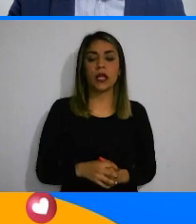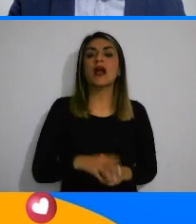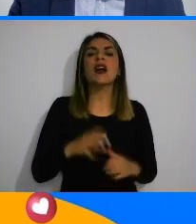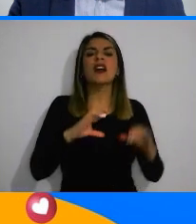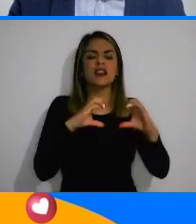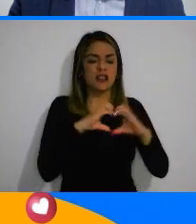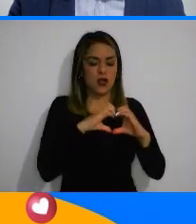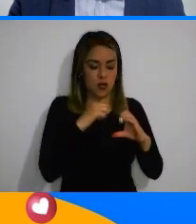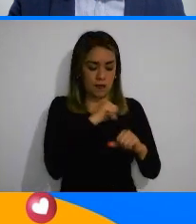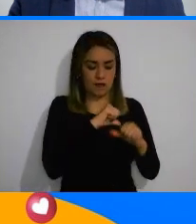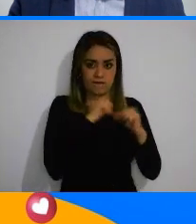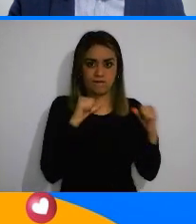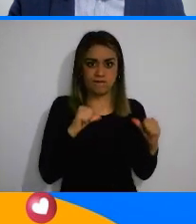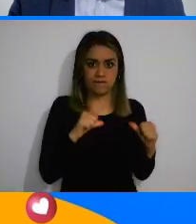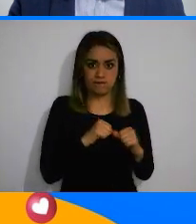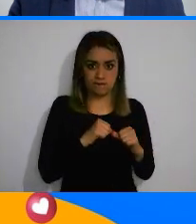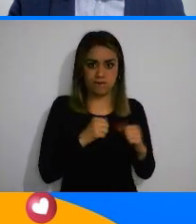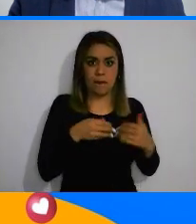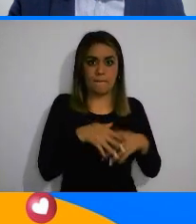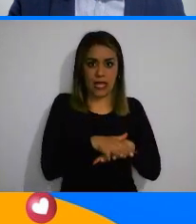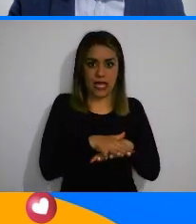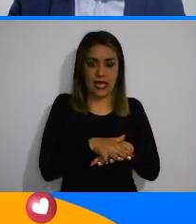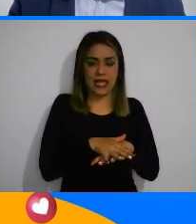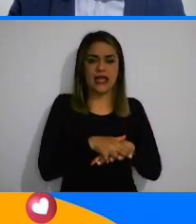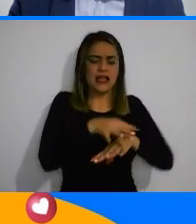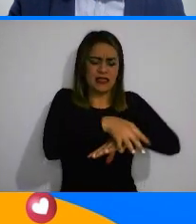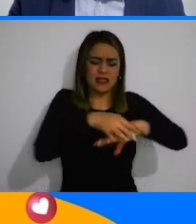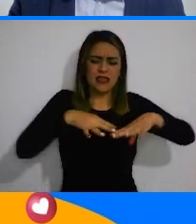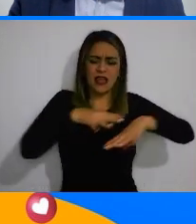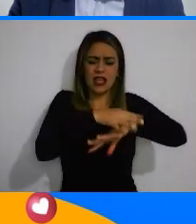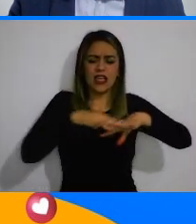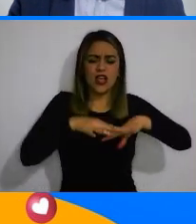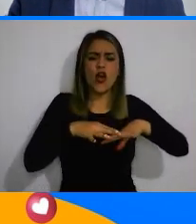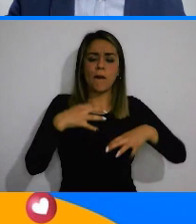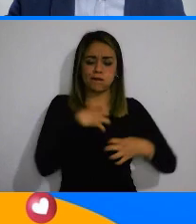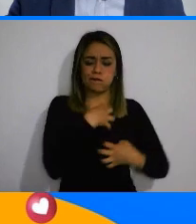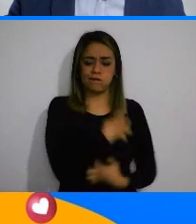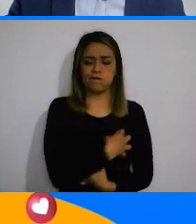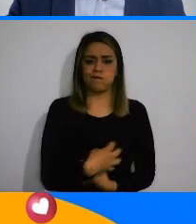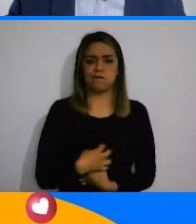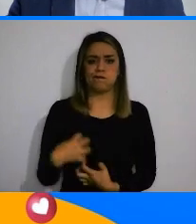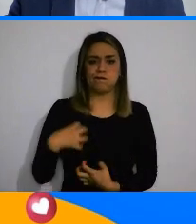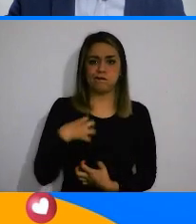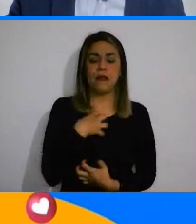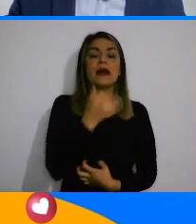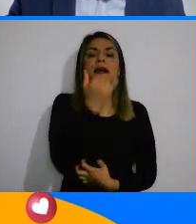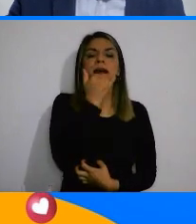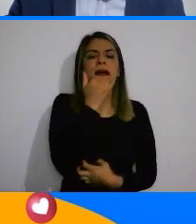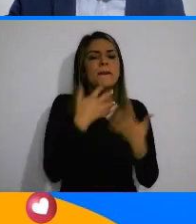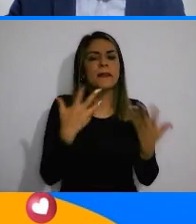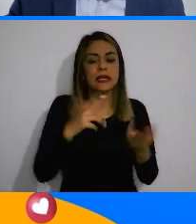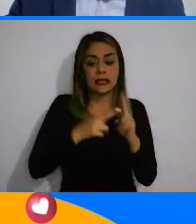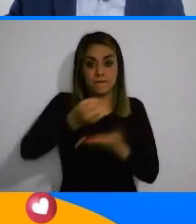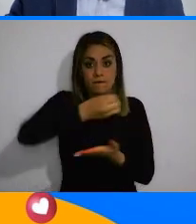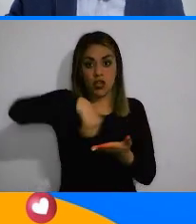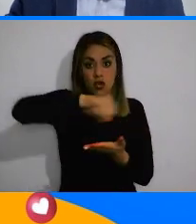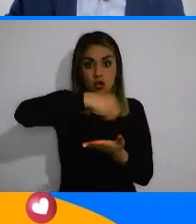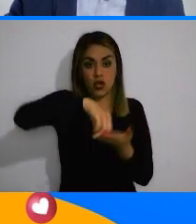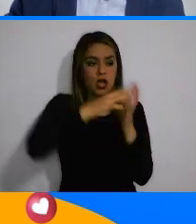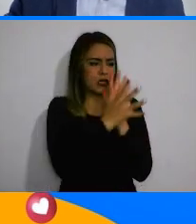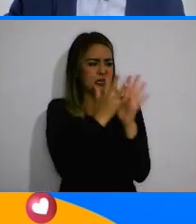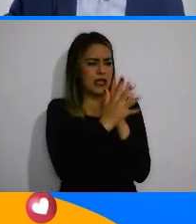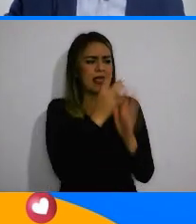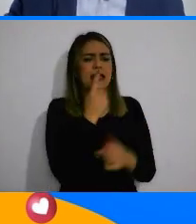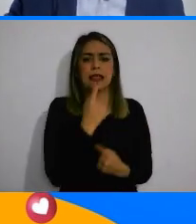células, tejido. Conjunto de tejidos, órganos, ¿sí? Y resulta de que la biología nos dice